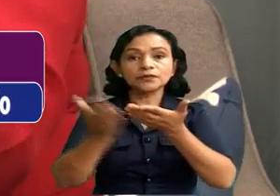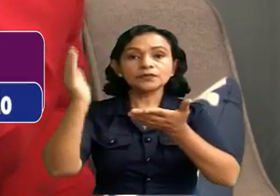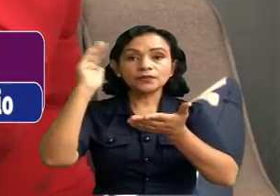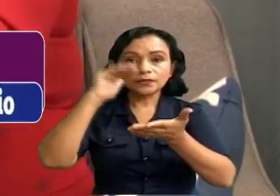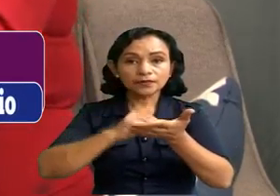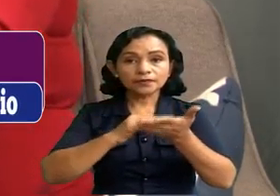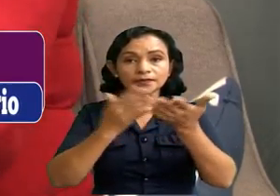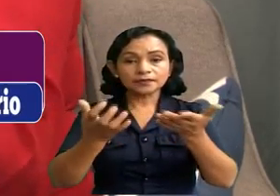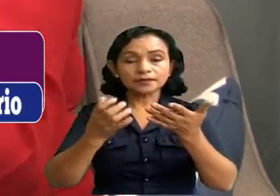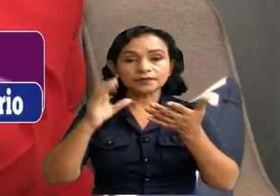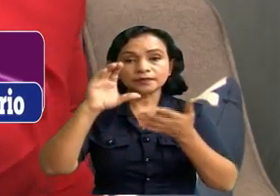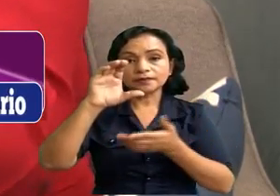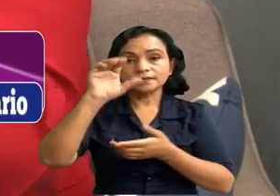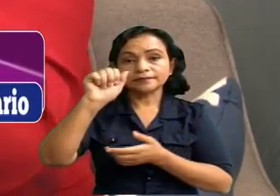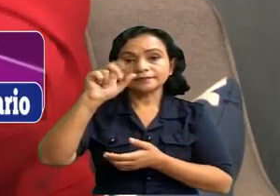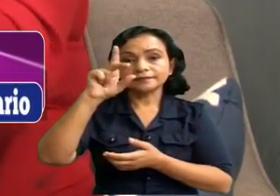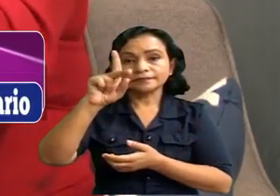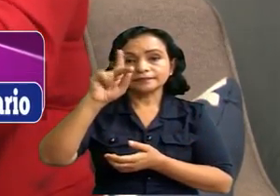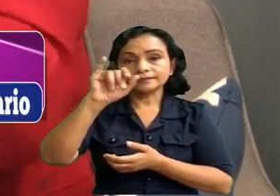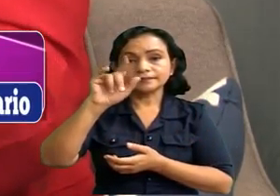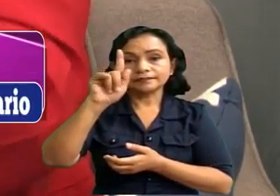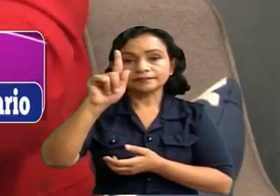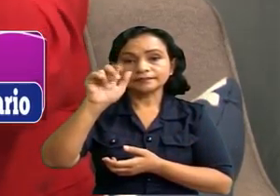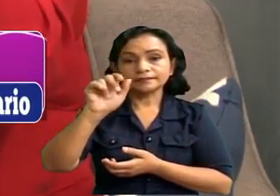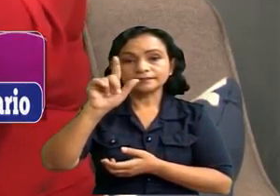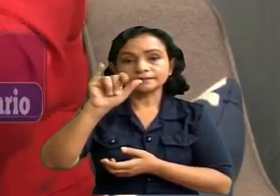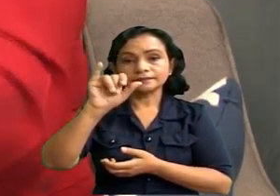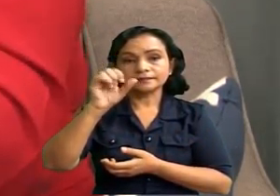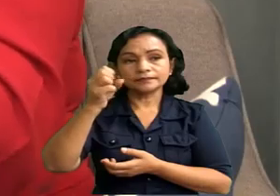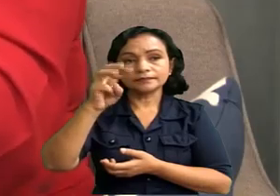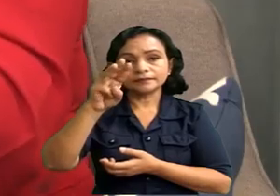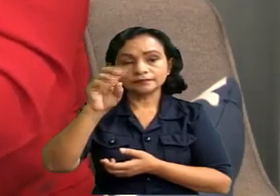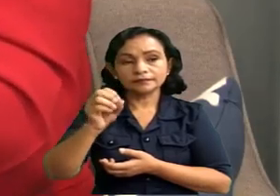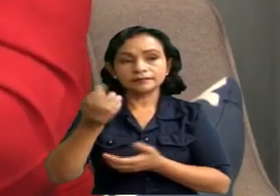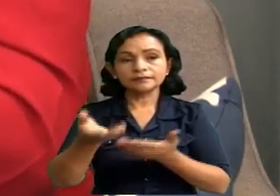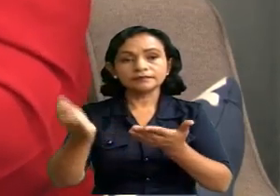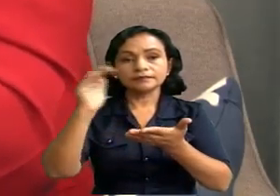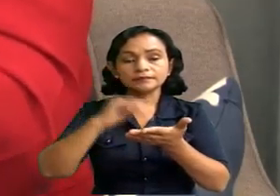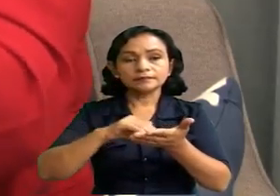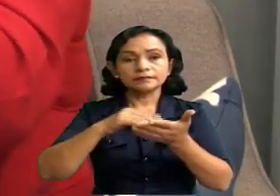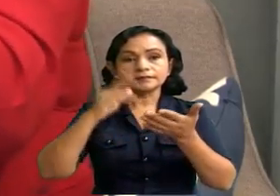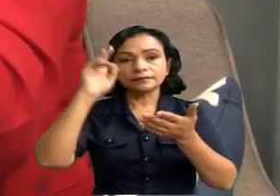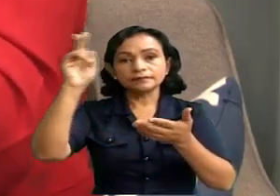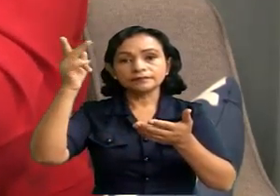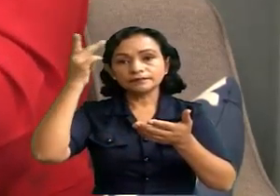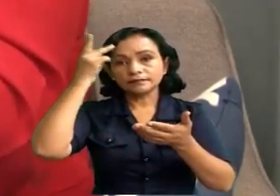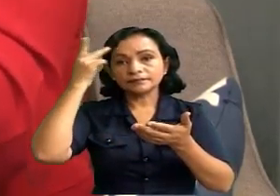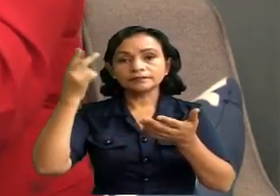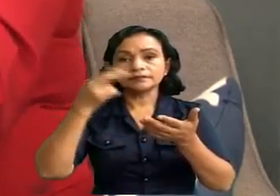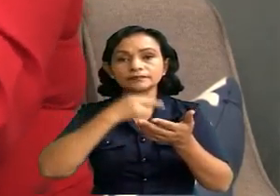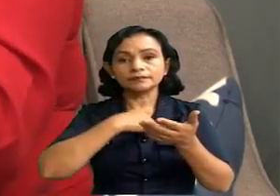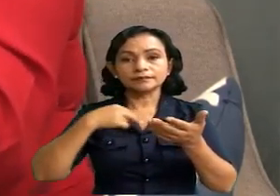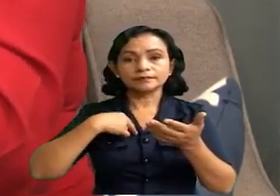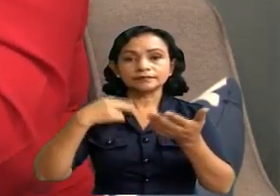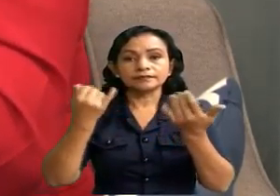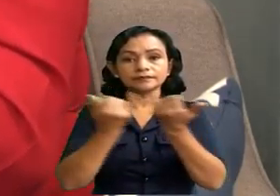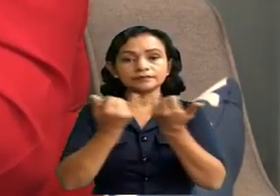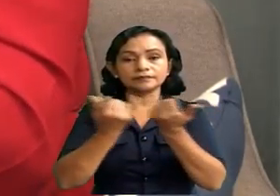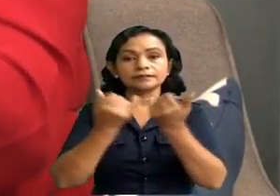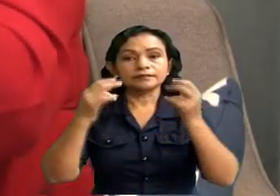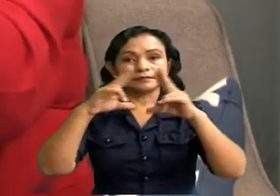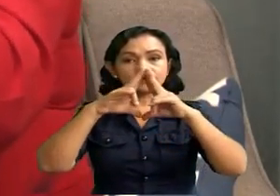retomar al capitalismo salvaje. Ellos quieren volver a reinstaurar nuestras políticas, las políticas neoliberales en